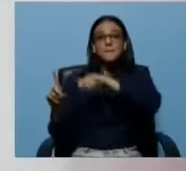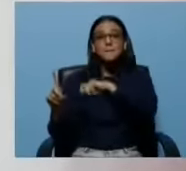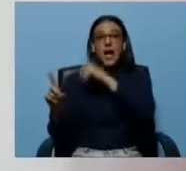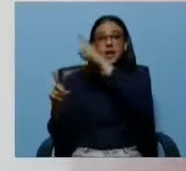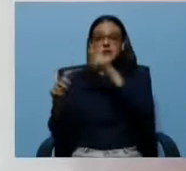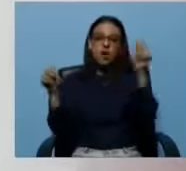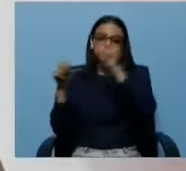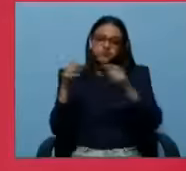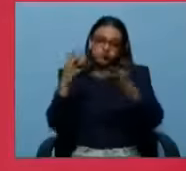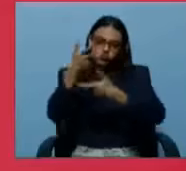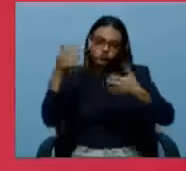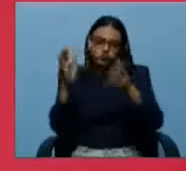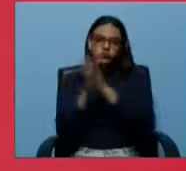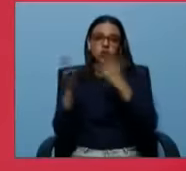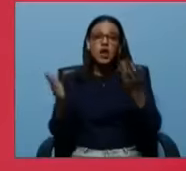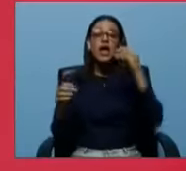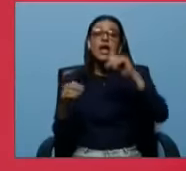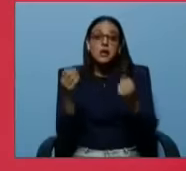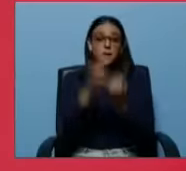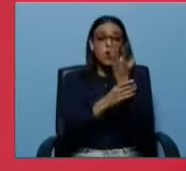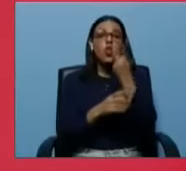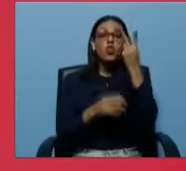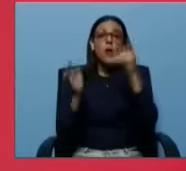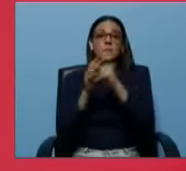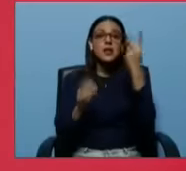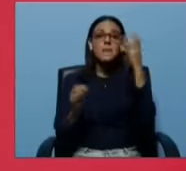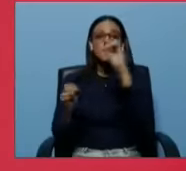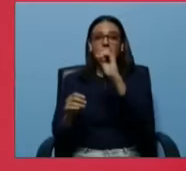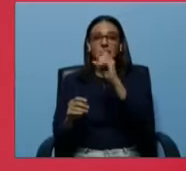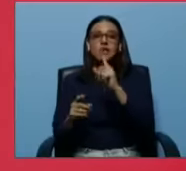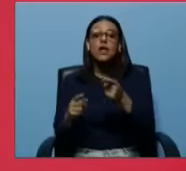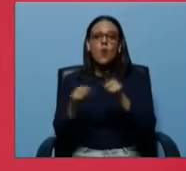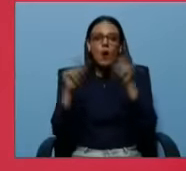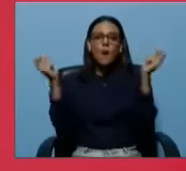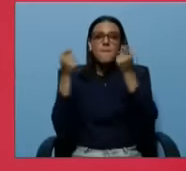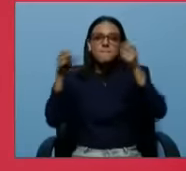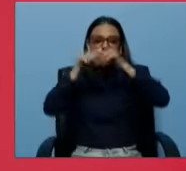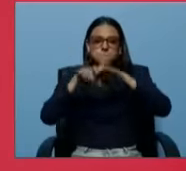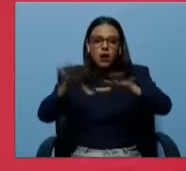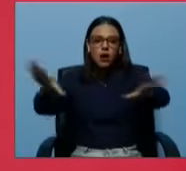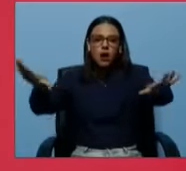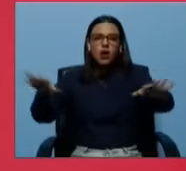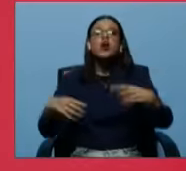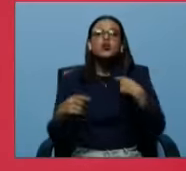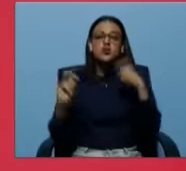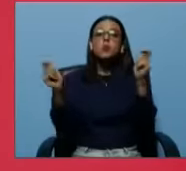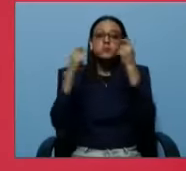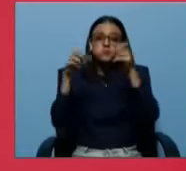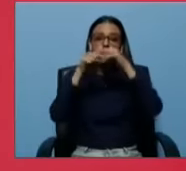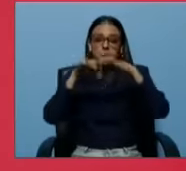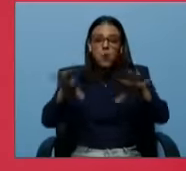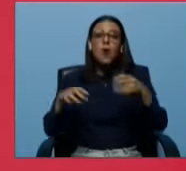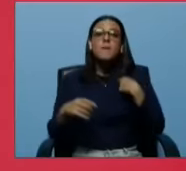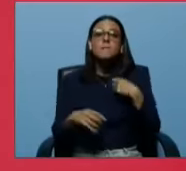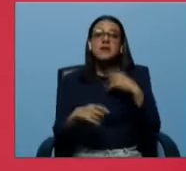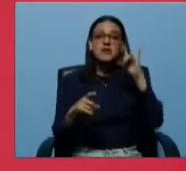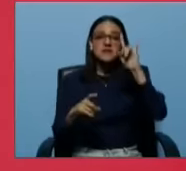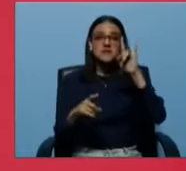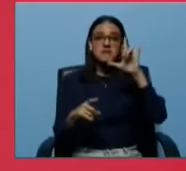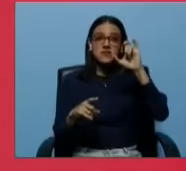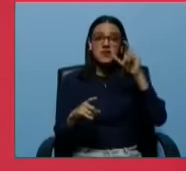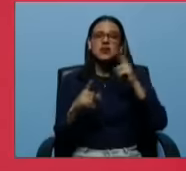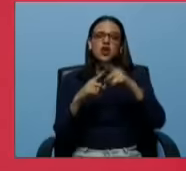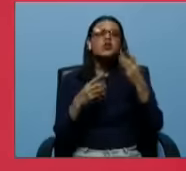en 2020, en plena pandemia, lo publicó. Lo recomiendo. Yo lo publiqué en mis redes. Si ustedes me dan like,